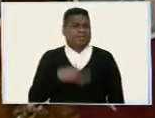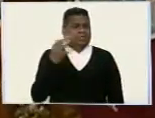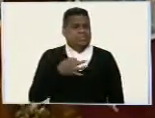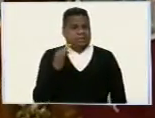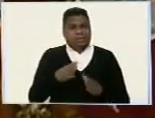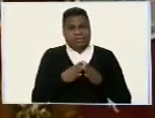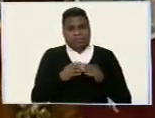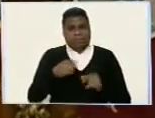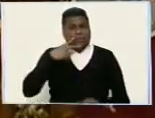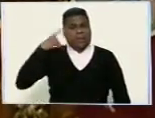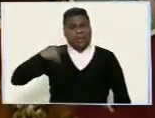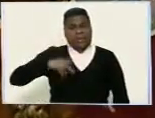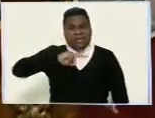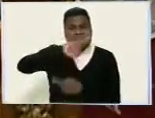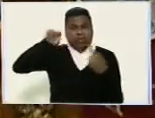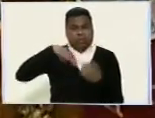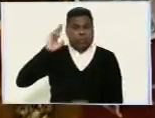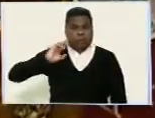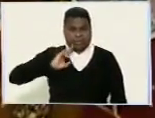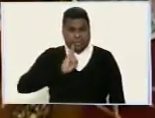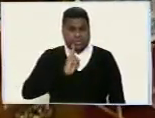una verdadera revolución bolivariana.